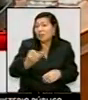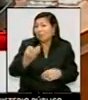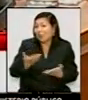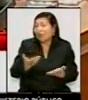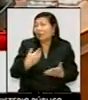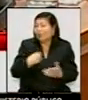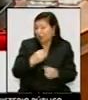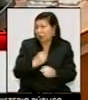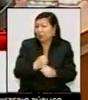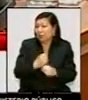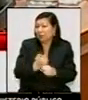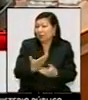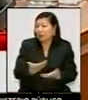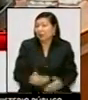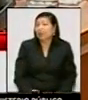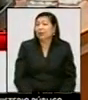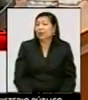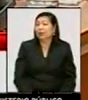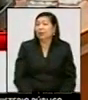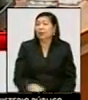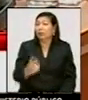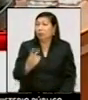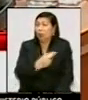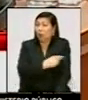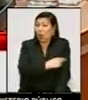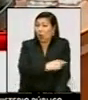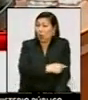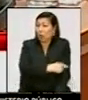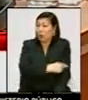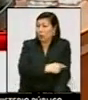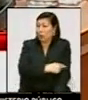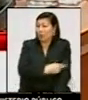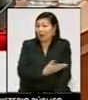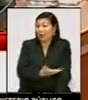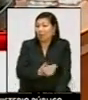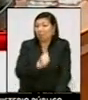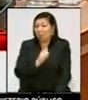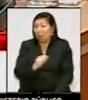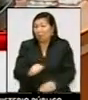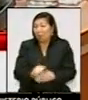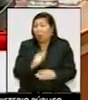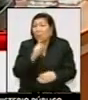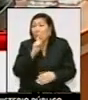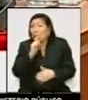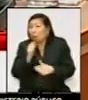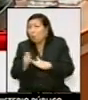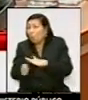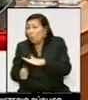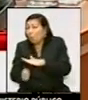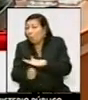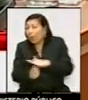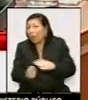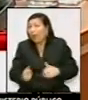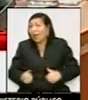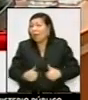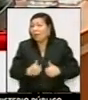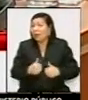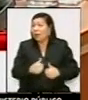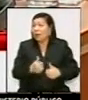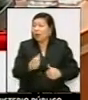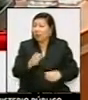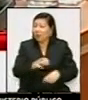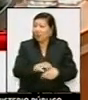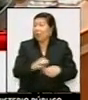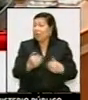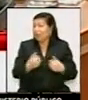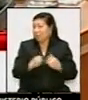están trabajando en 2 hospitales, pero de manera prácticamente clandestina, para salvar la vida de otros pacientes. Así